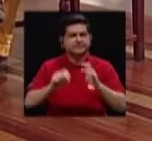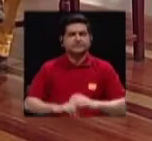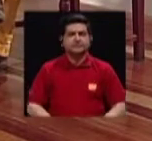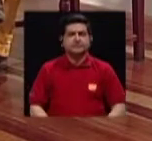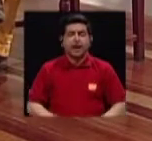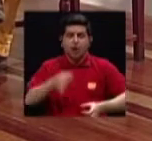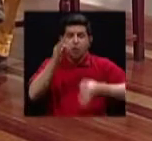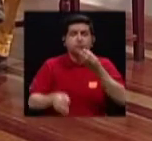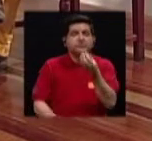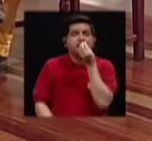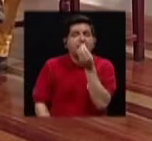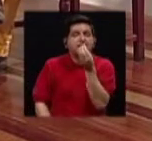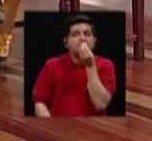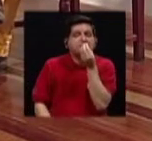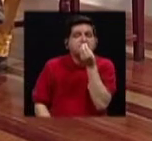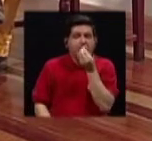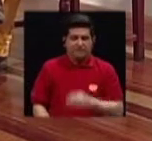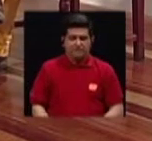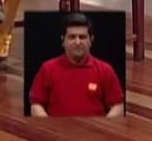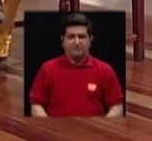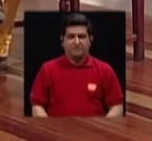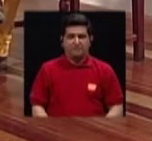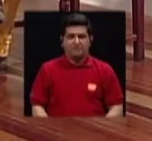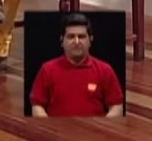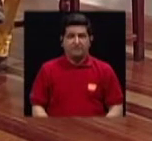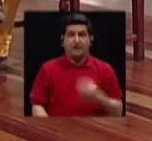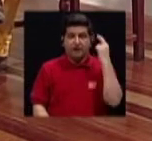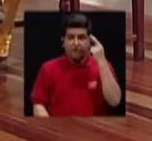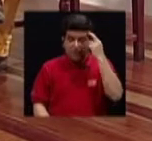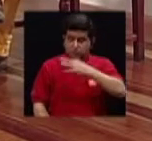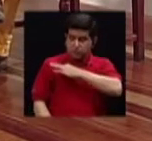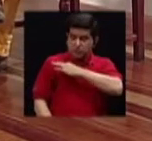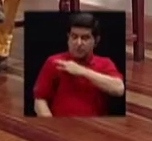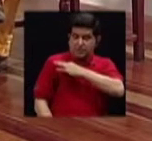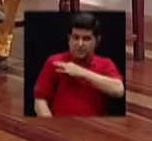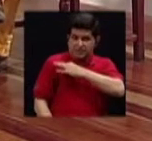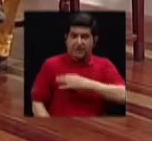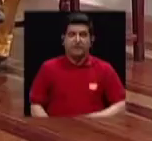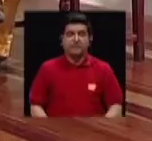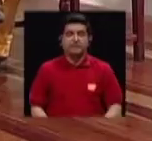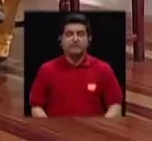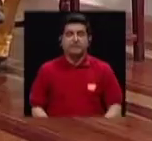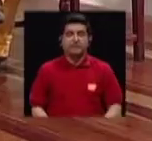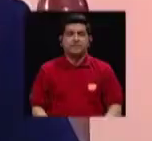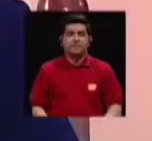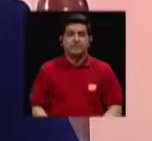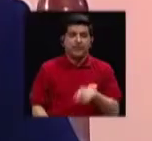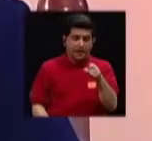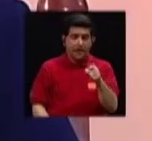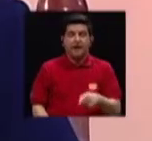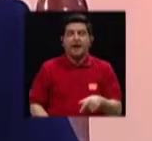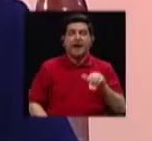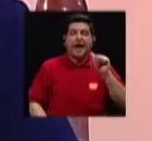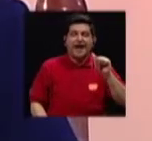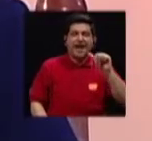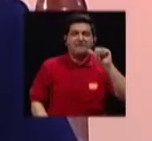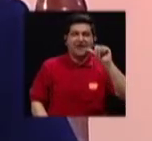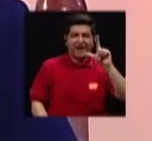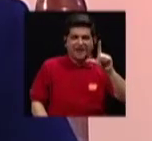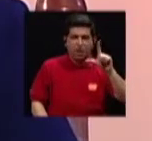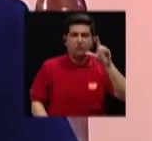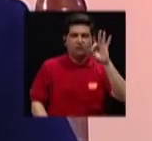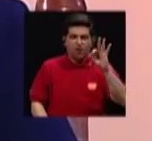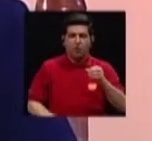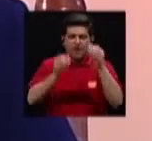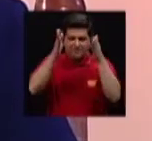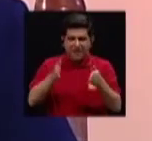justicia alimentaria, para lo cual hemos invitado a la señora Anabel León Fioli,